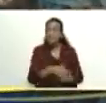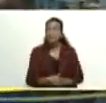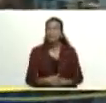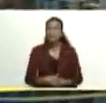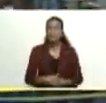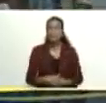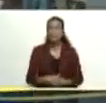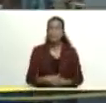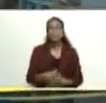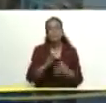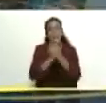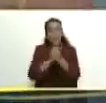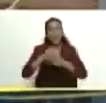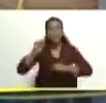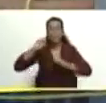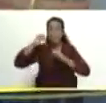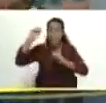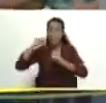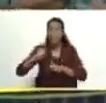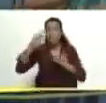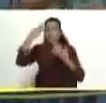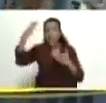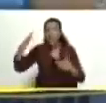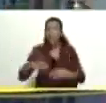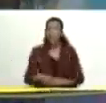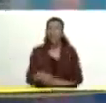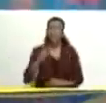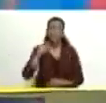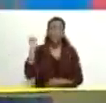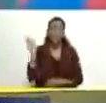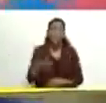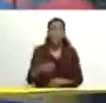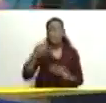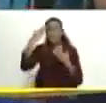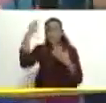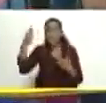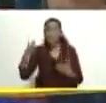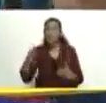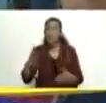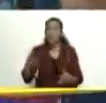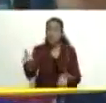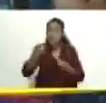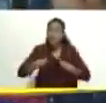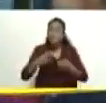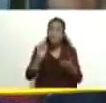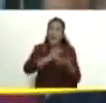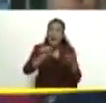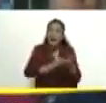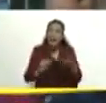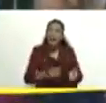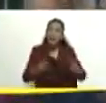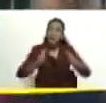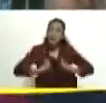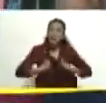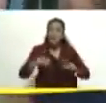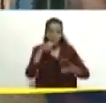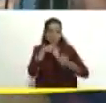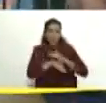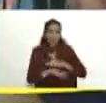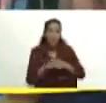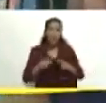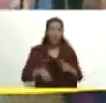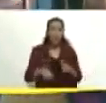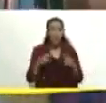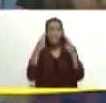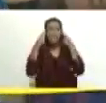pa'lante, seguro, pa'lante. Saludo a la gente de Guarena también. Hola, chicos, dame esa carta. Eso. Ah, parece